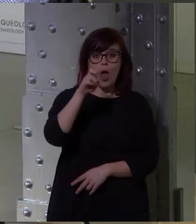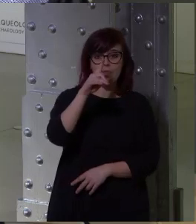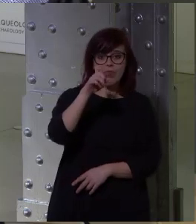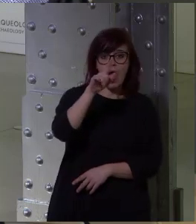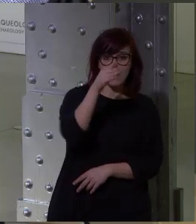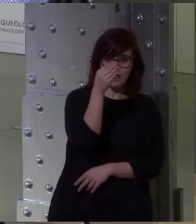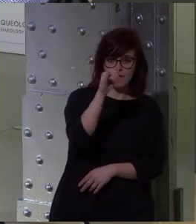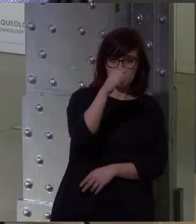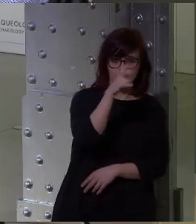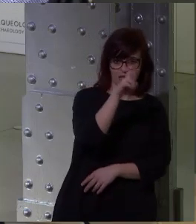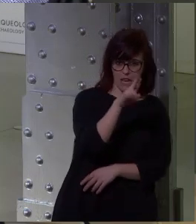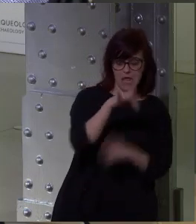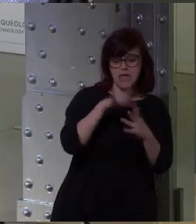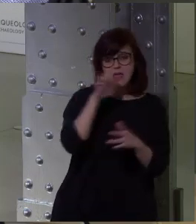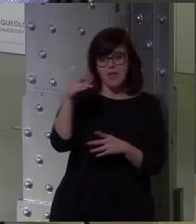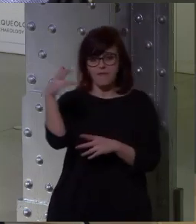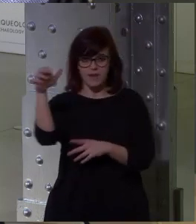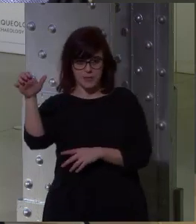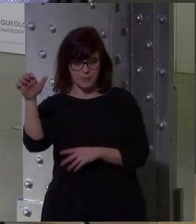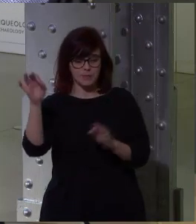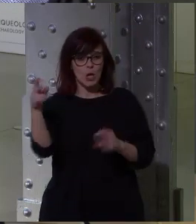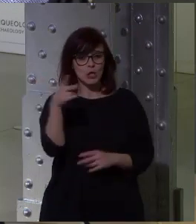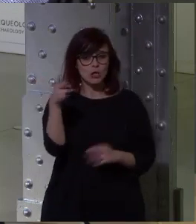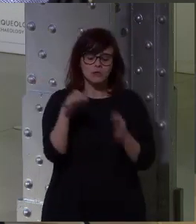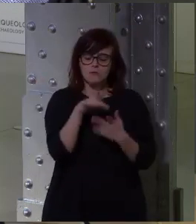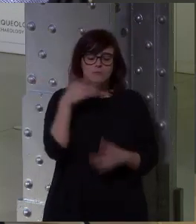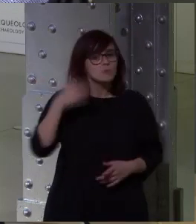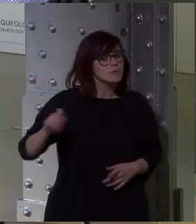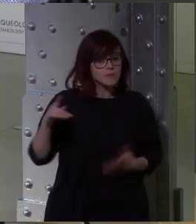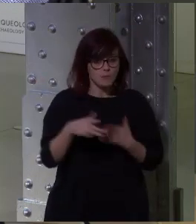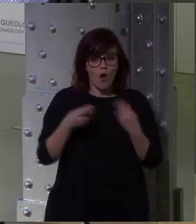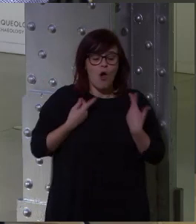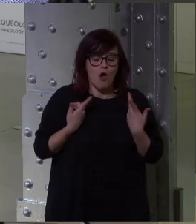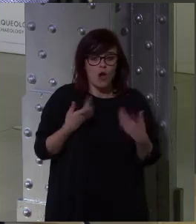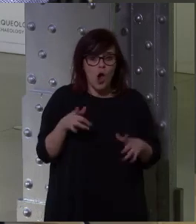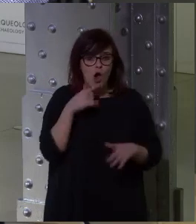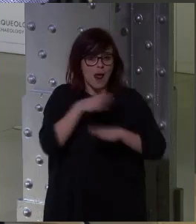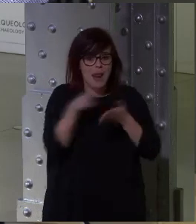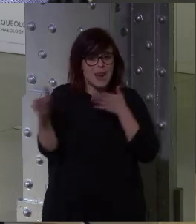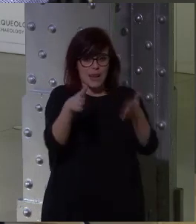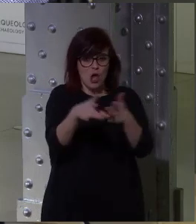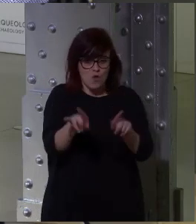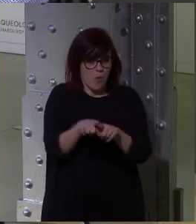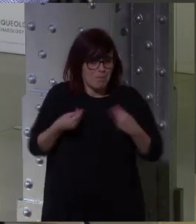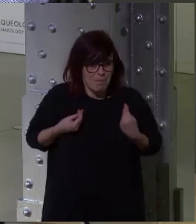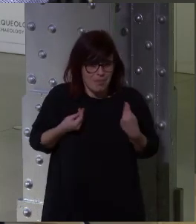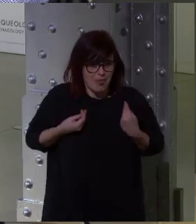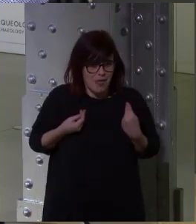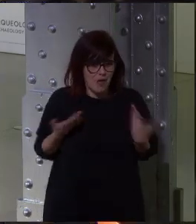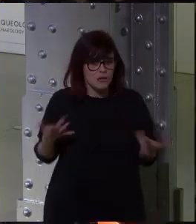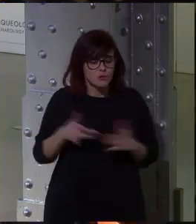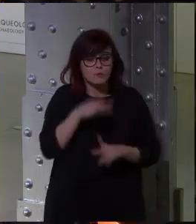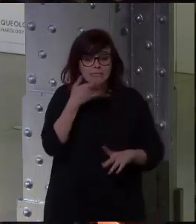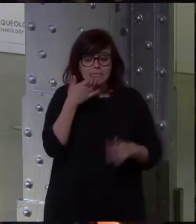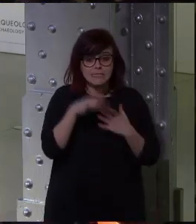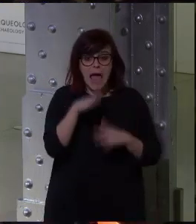al río Ebro. Es decir, los ríos son fuente de vida de lo que ocurre en los océanos, ¿no? Y la gestión de estos ríos